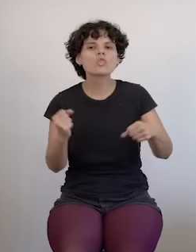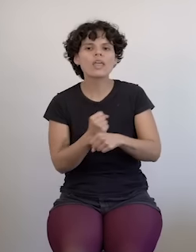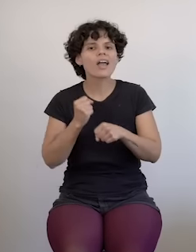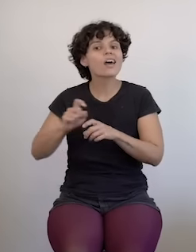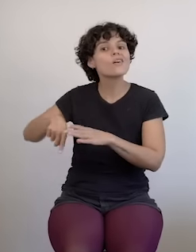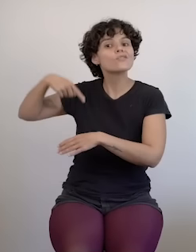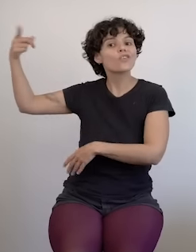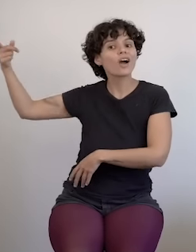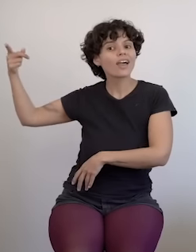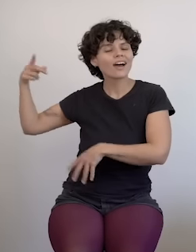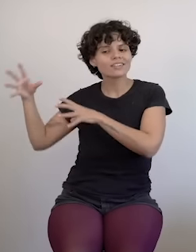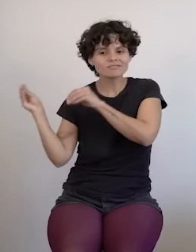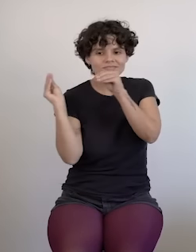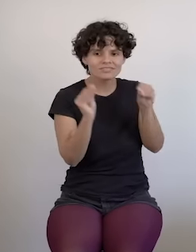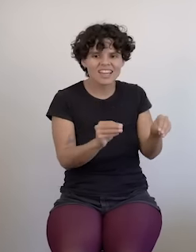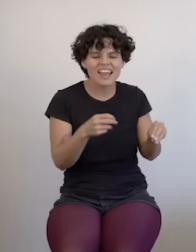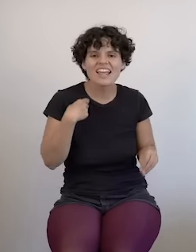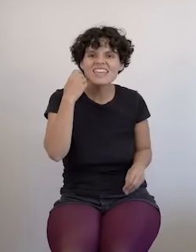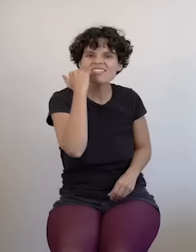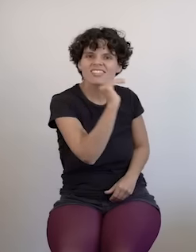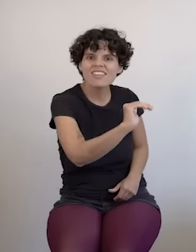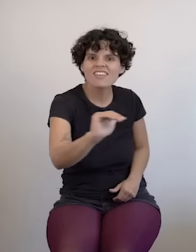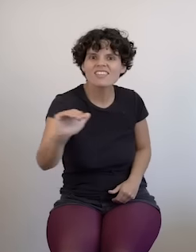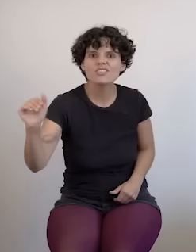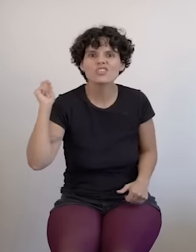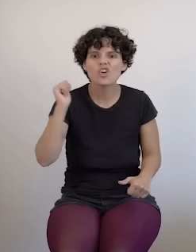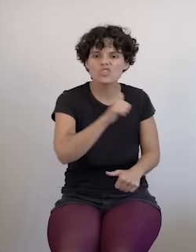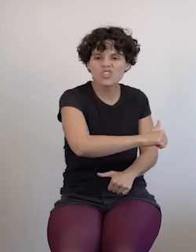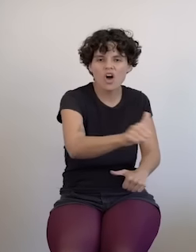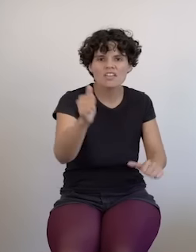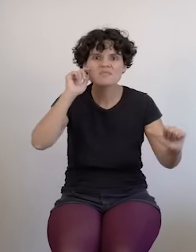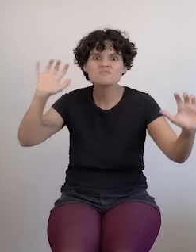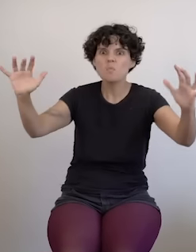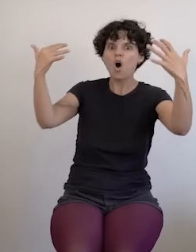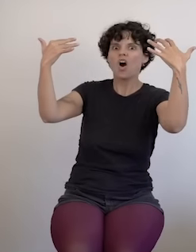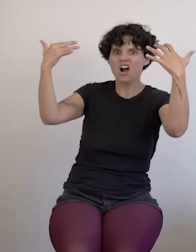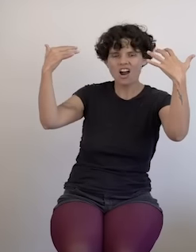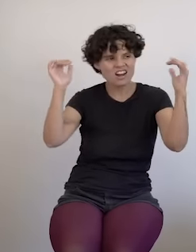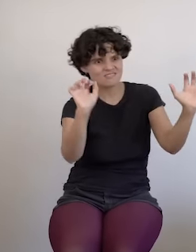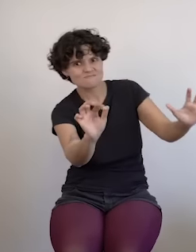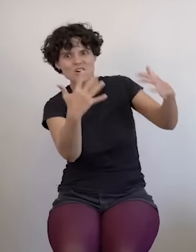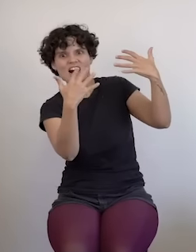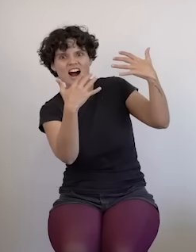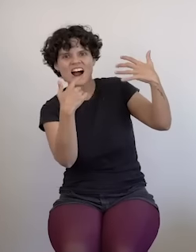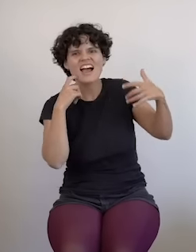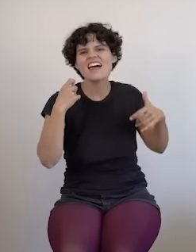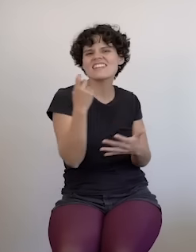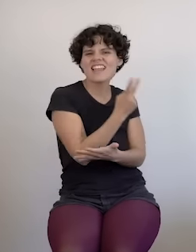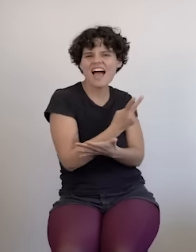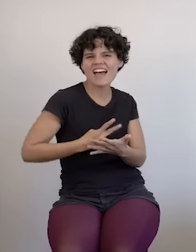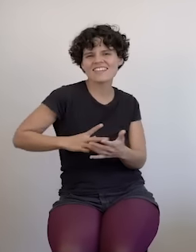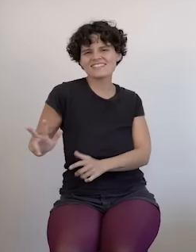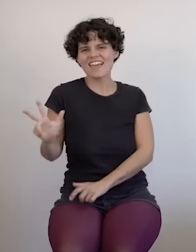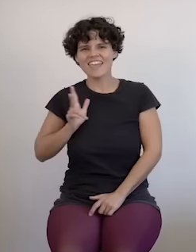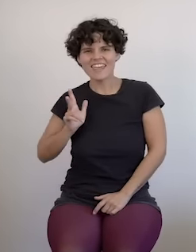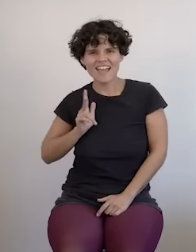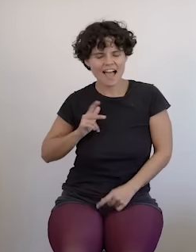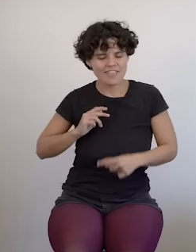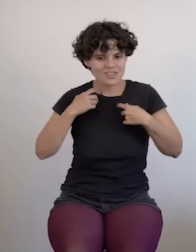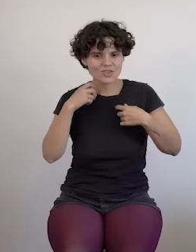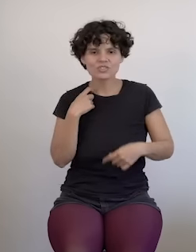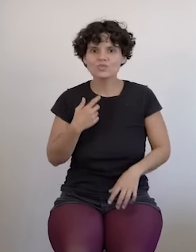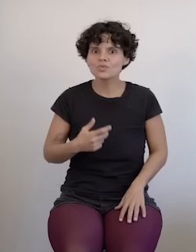hacer nada porque era un taller externo. Y entro y los cabros chicos así esperándome así, hasta elegante. Y no podían creer